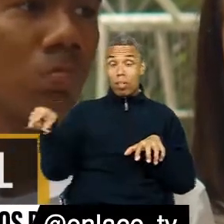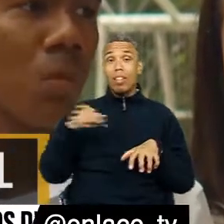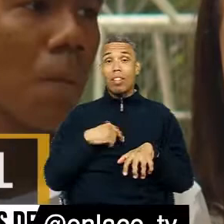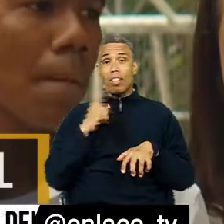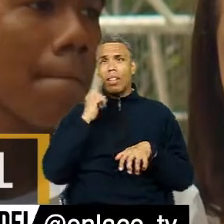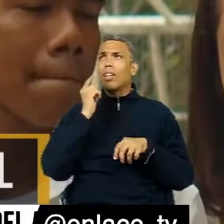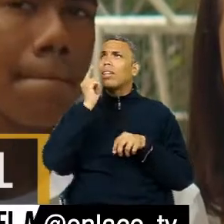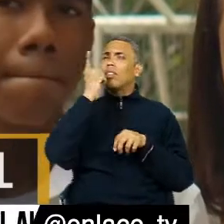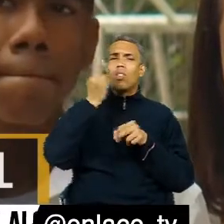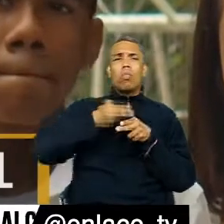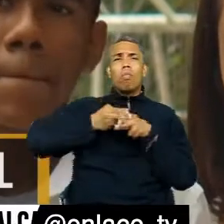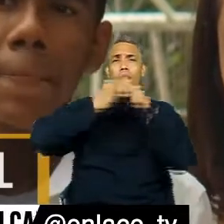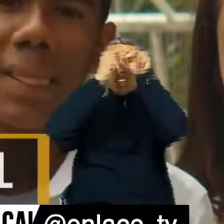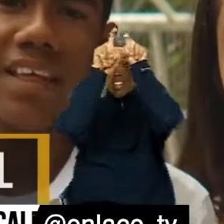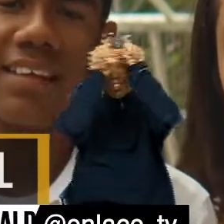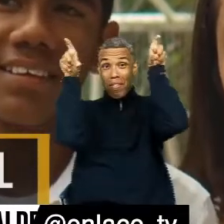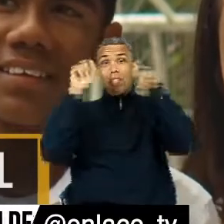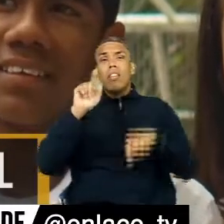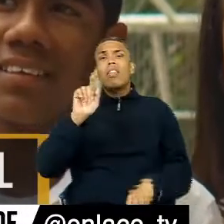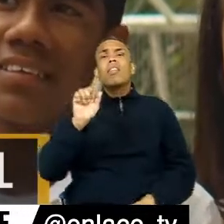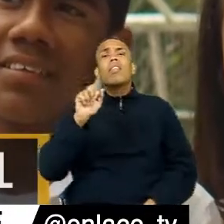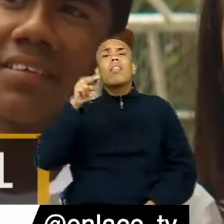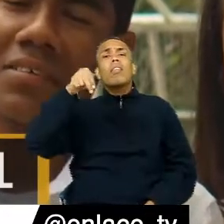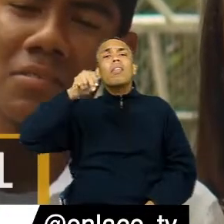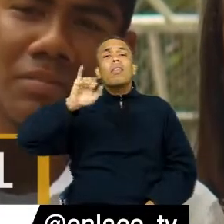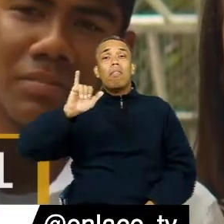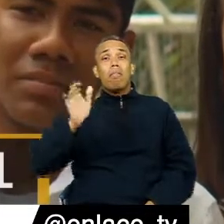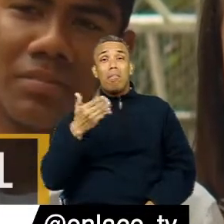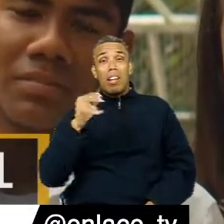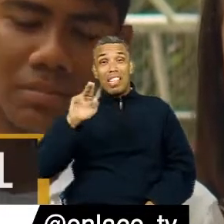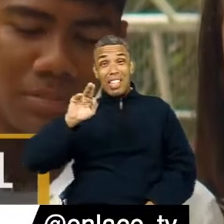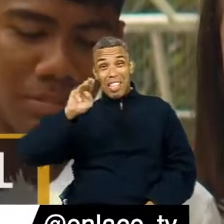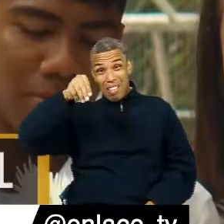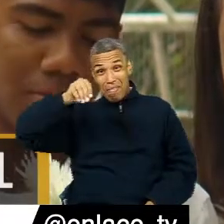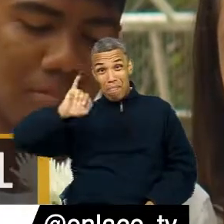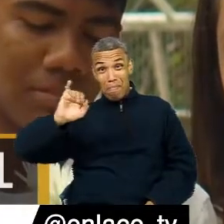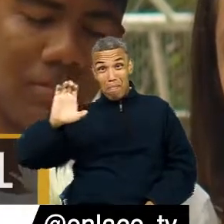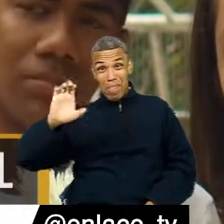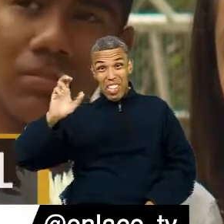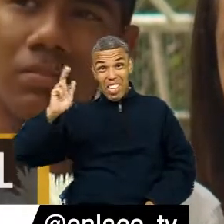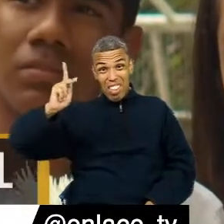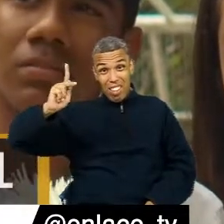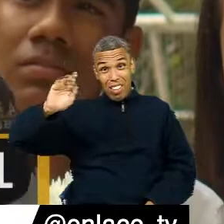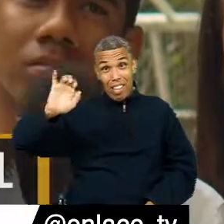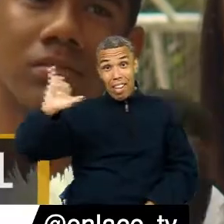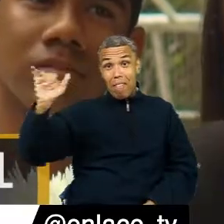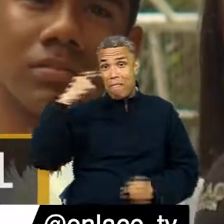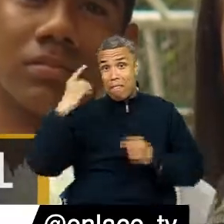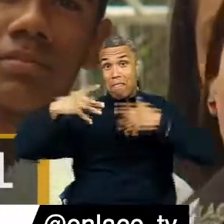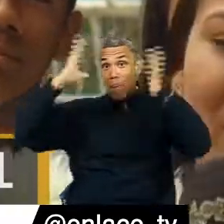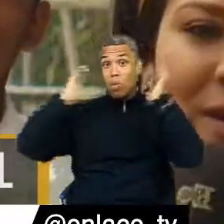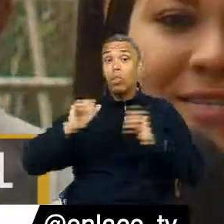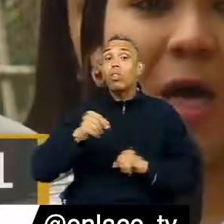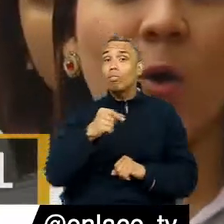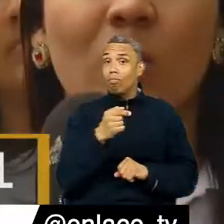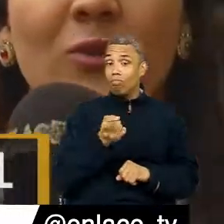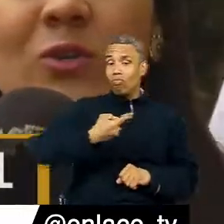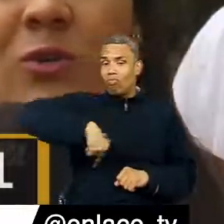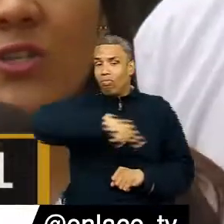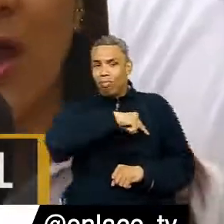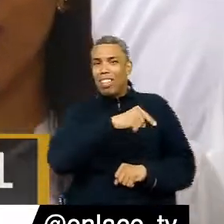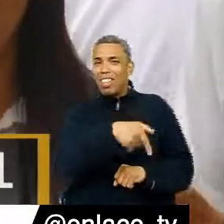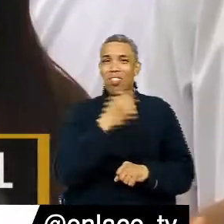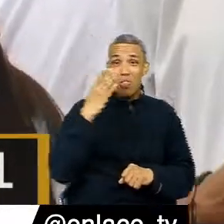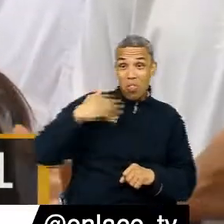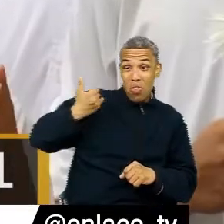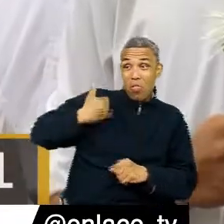a Barranca Bermeja, al Colegio El Castillo y pues a Santander como tal. Gracias Darwin por haber estado con